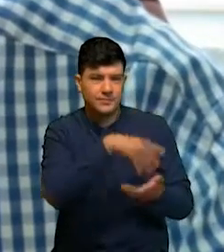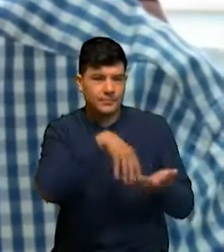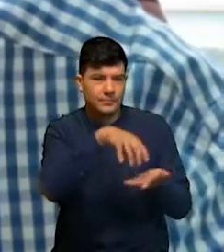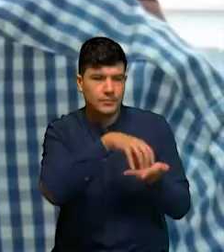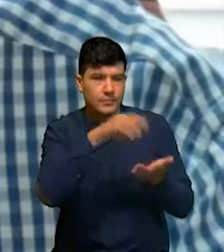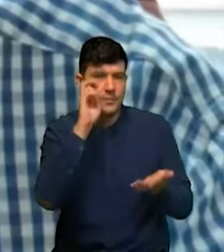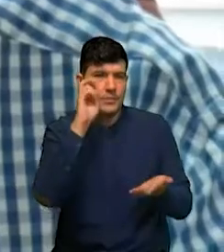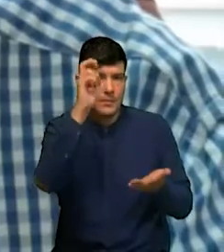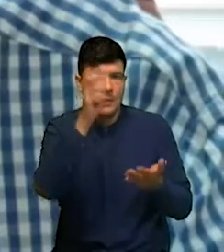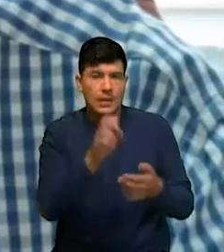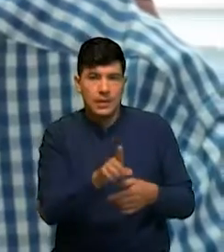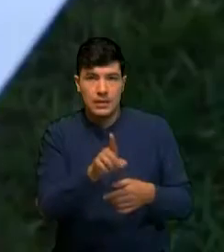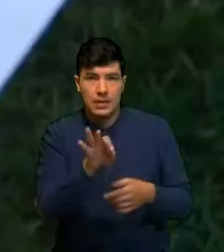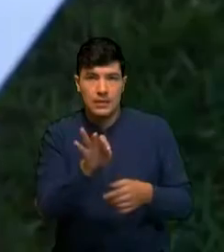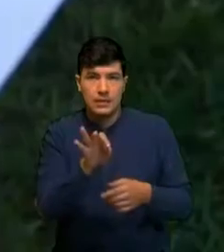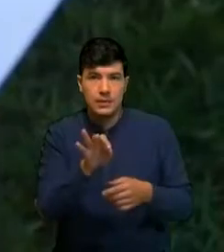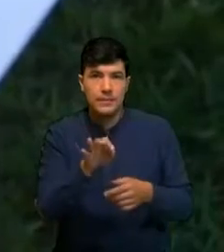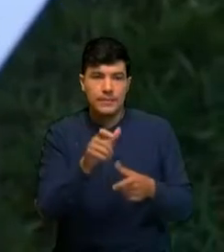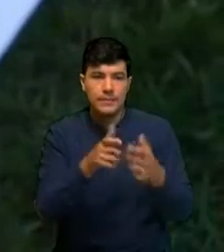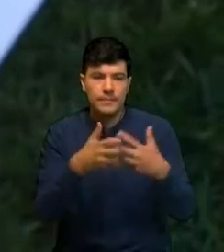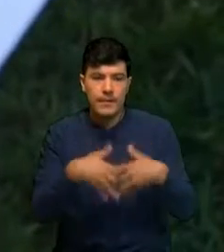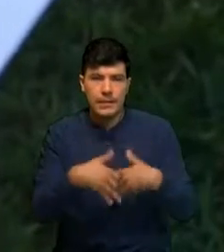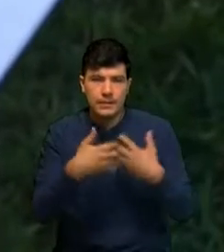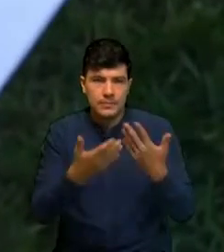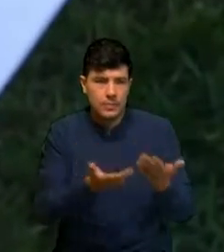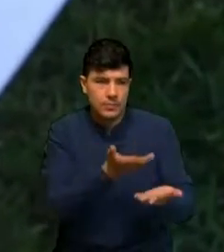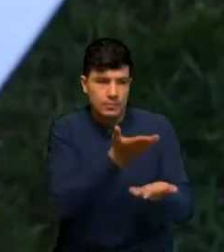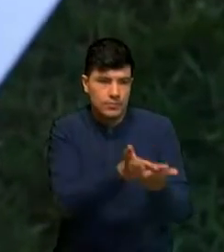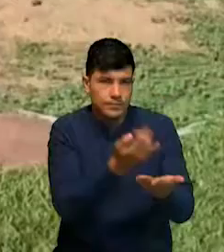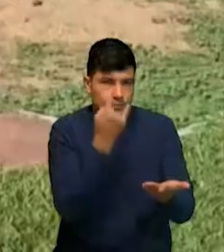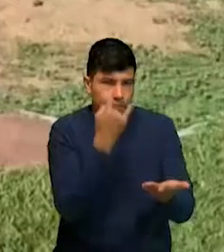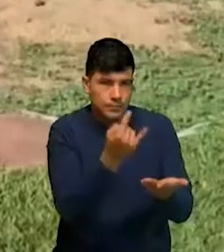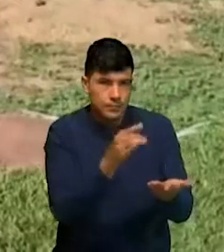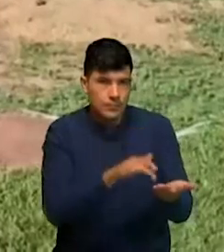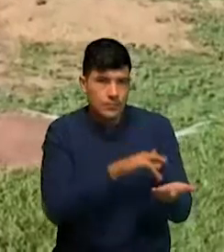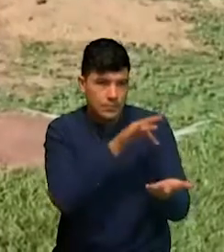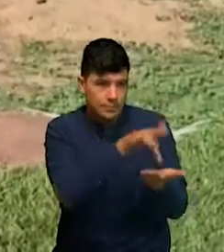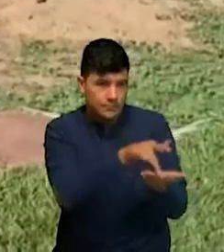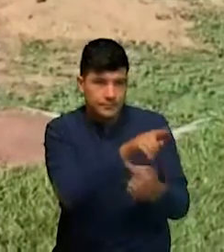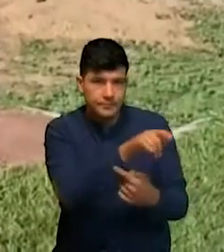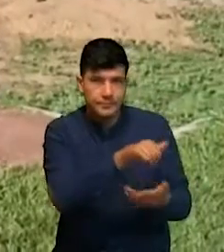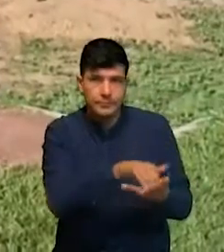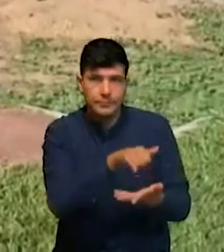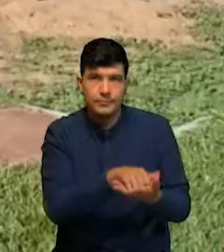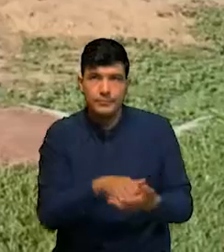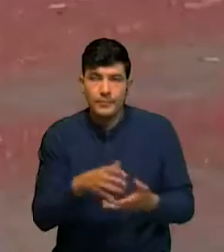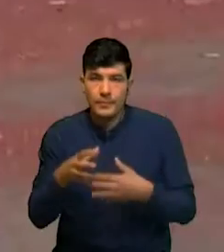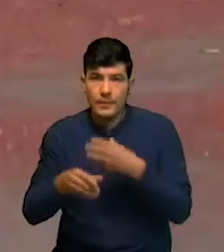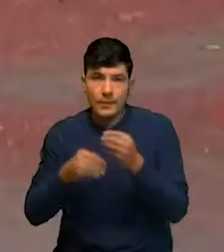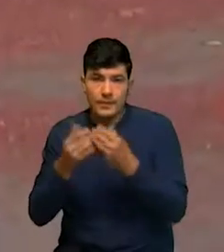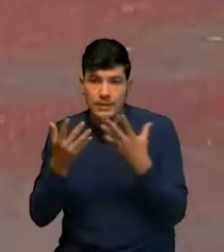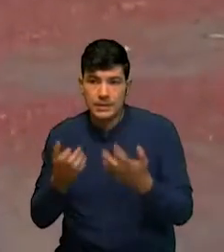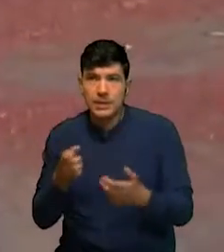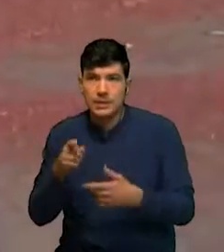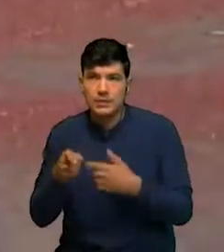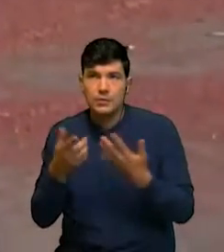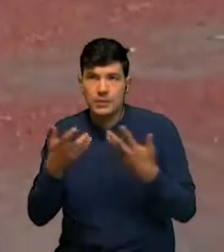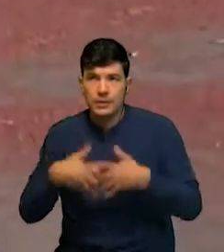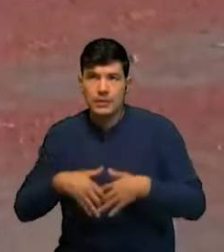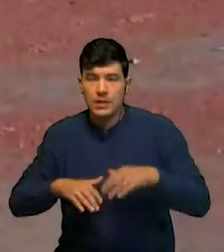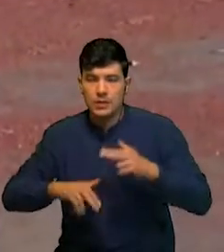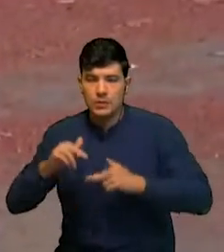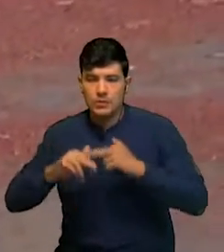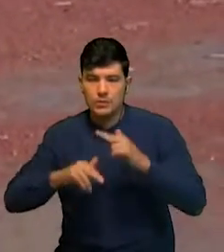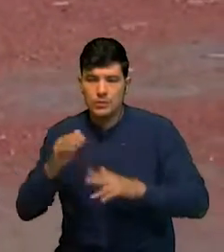Norte, tuvo 13 oferentes, y la interventoría de la construcción de la pista de atletismo del estadio